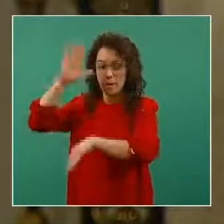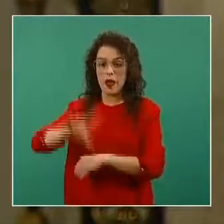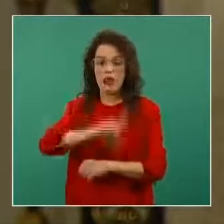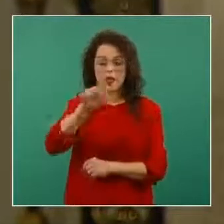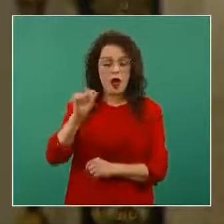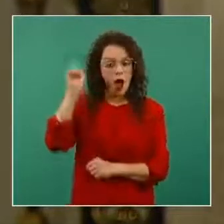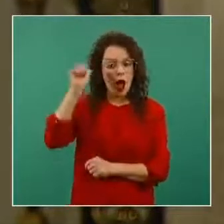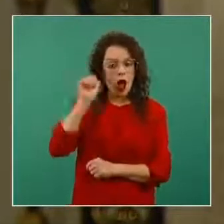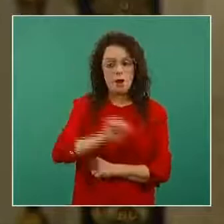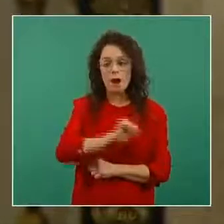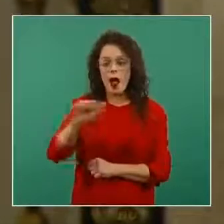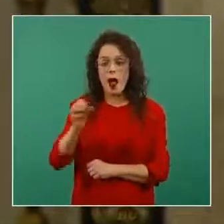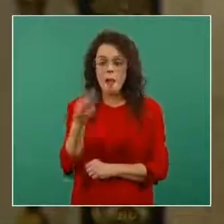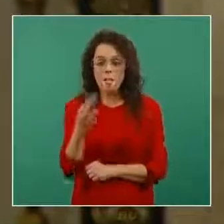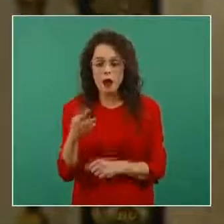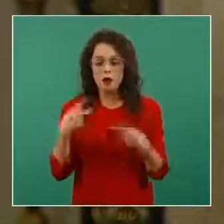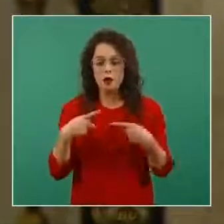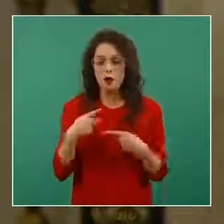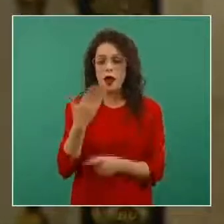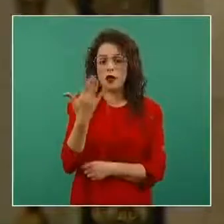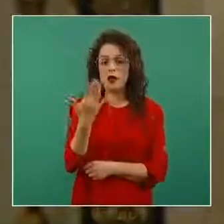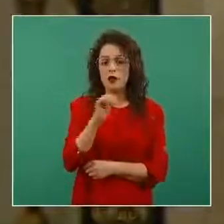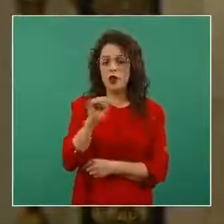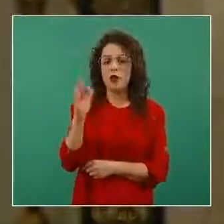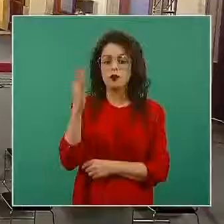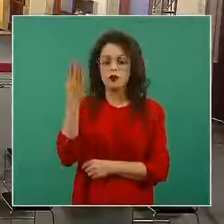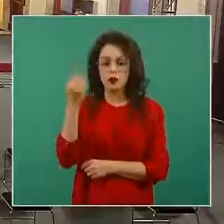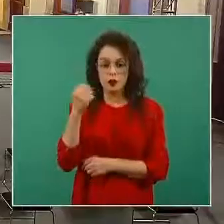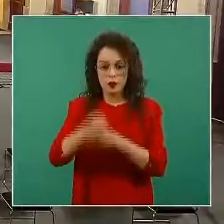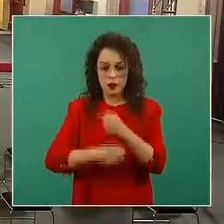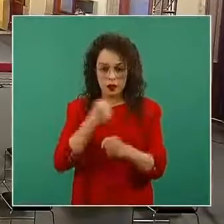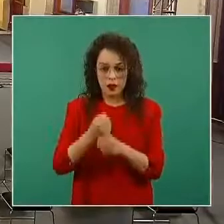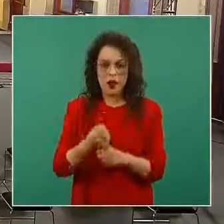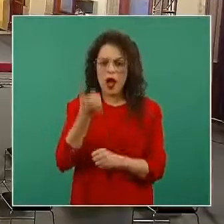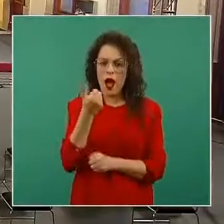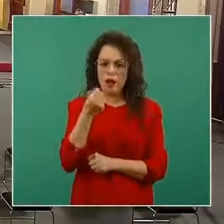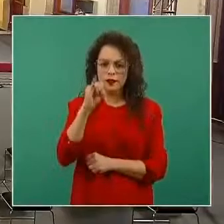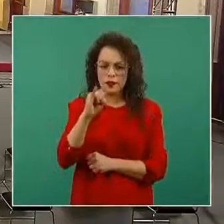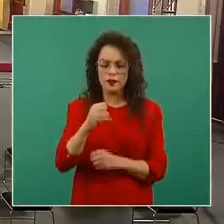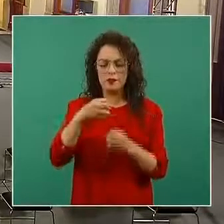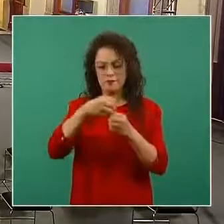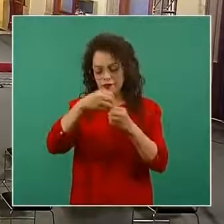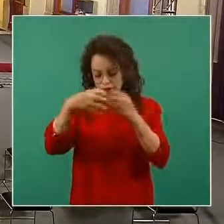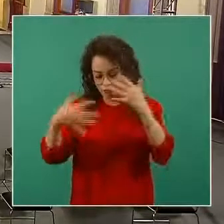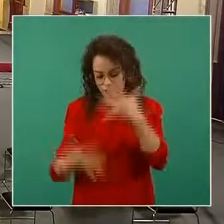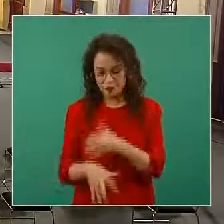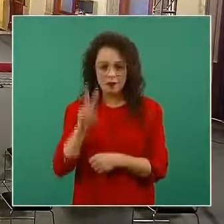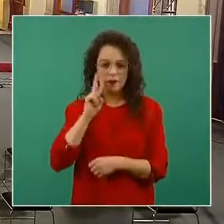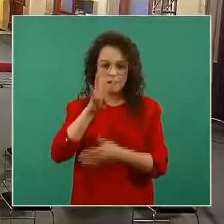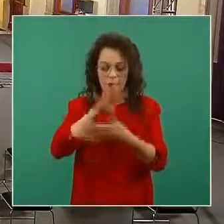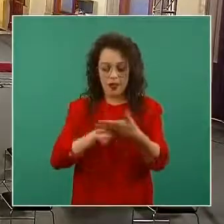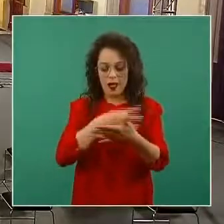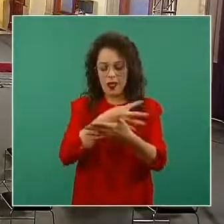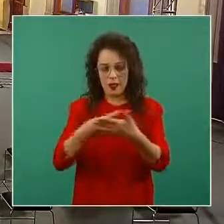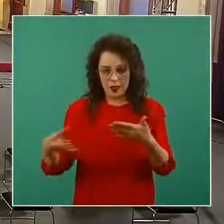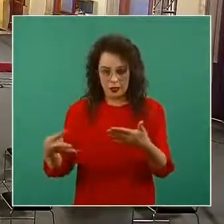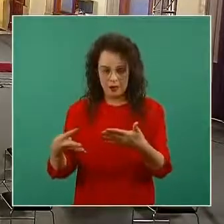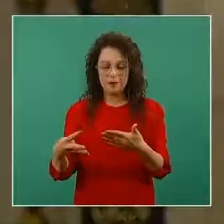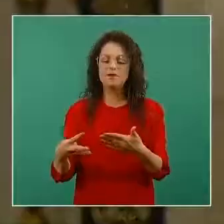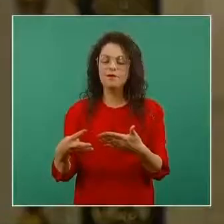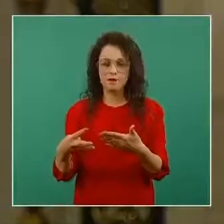personas de 50 a 59 años. Y bueno, sucesivamente la tabla muestra la disminución de la